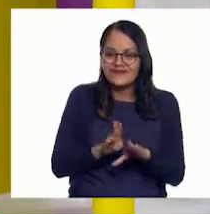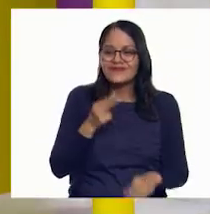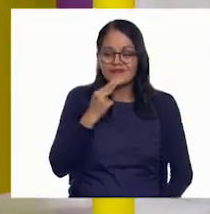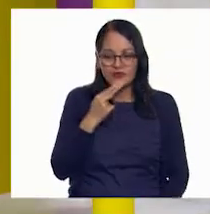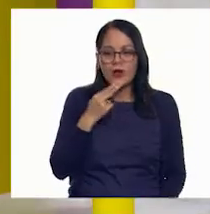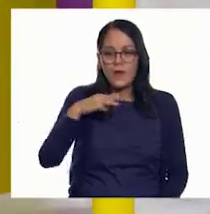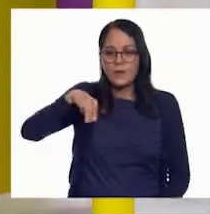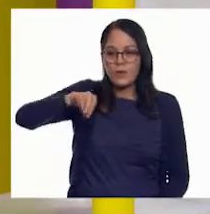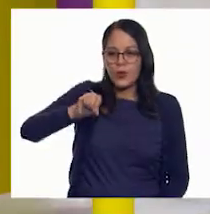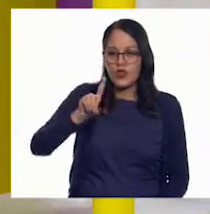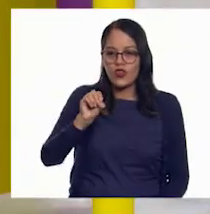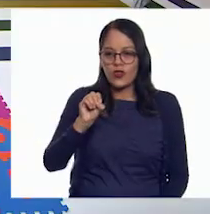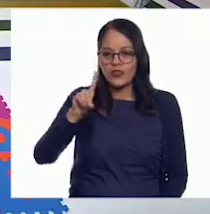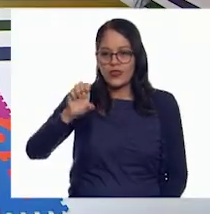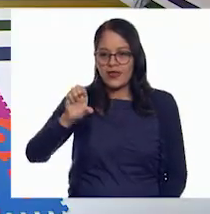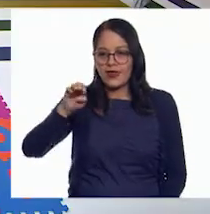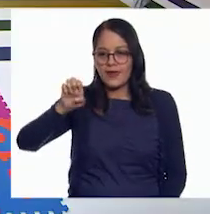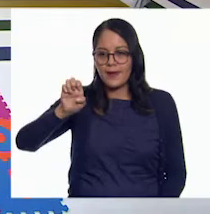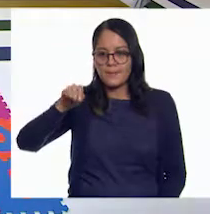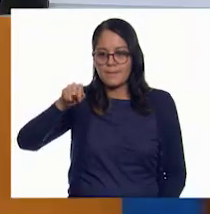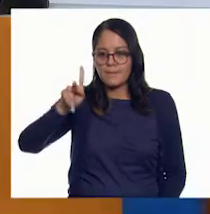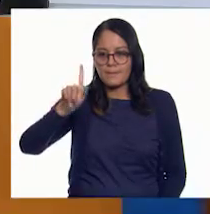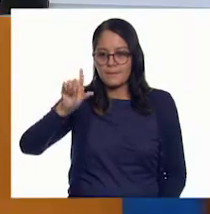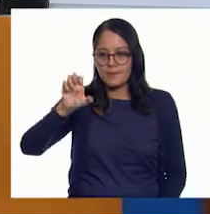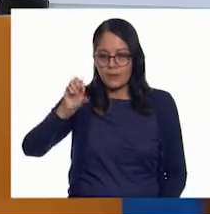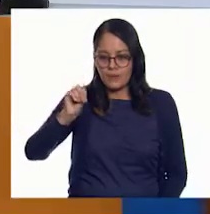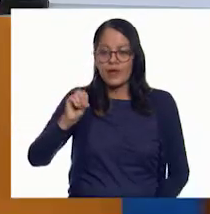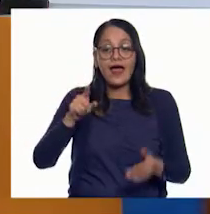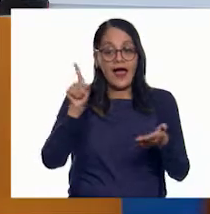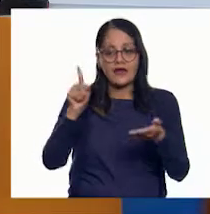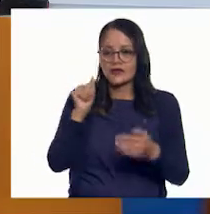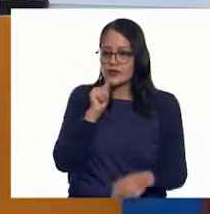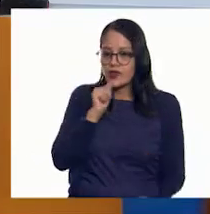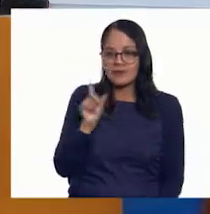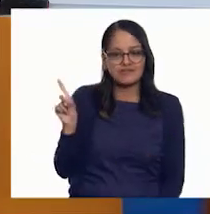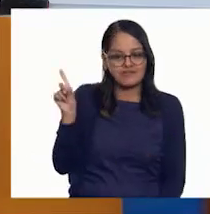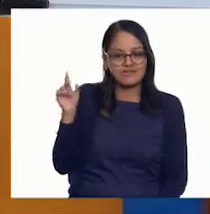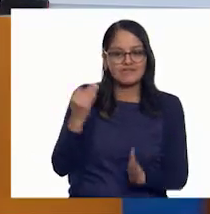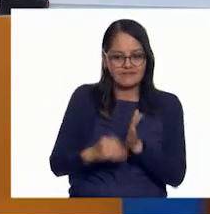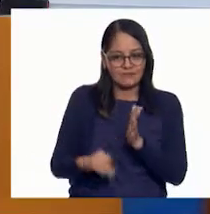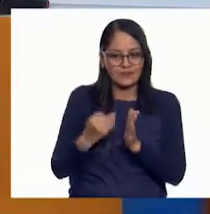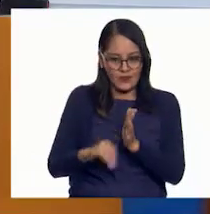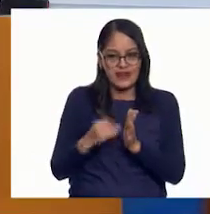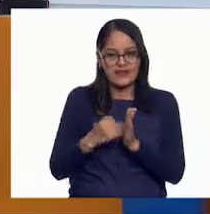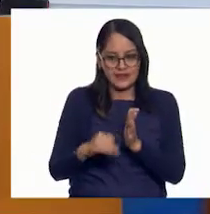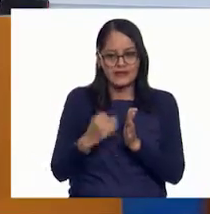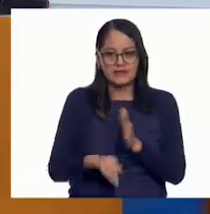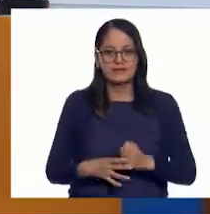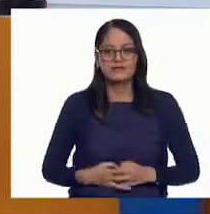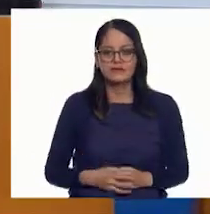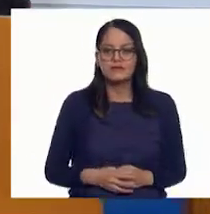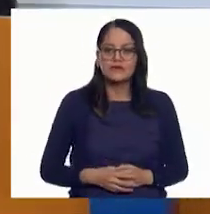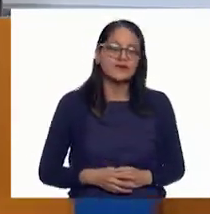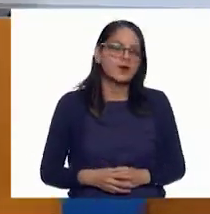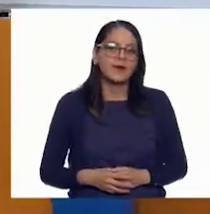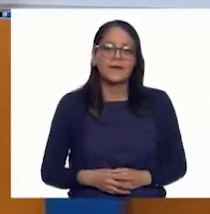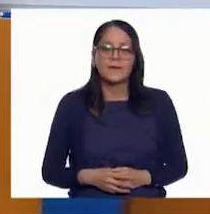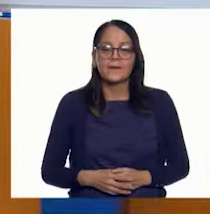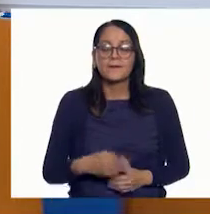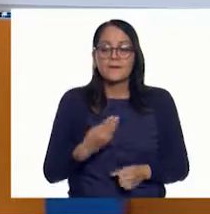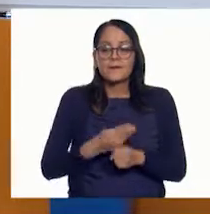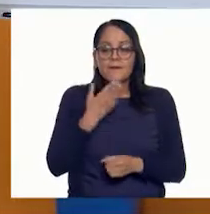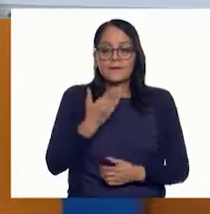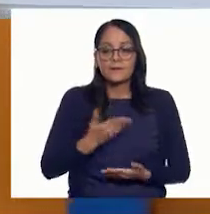importante. Ese es el que no se encontraba en nuestra receta, ¿de acuerdo? Ajá. Bueno, en la parte que vimos. Ok, muy bien.